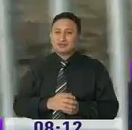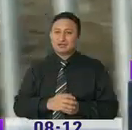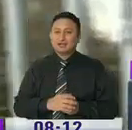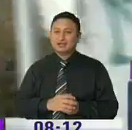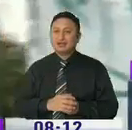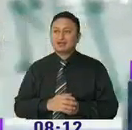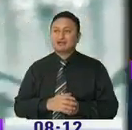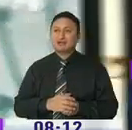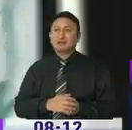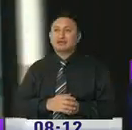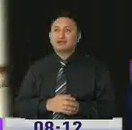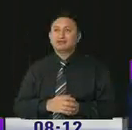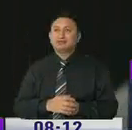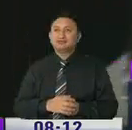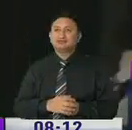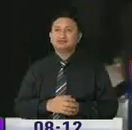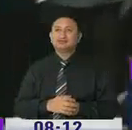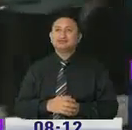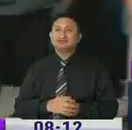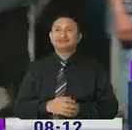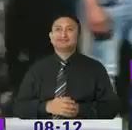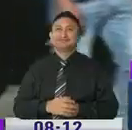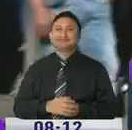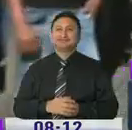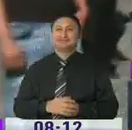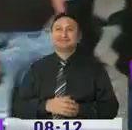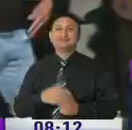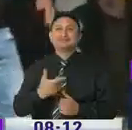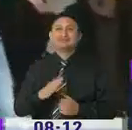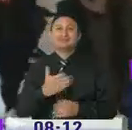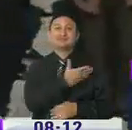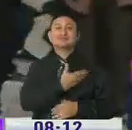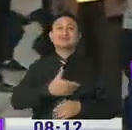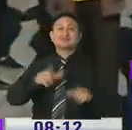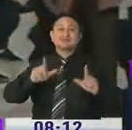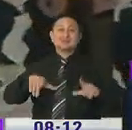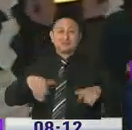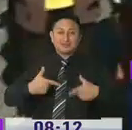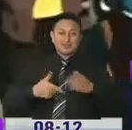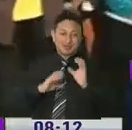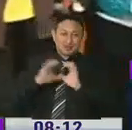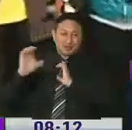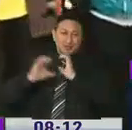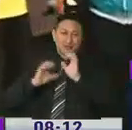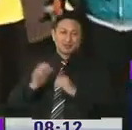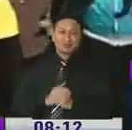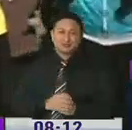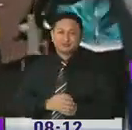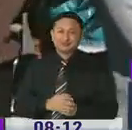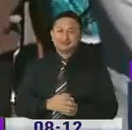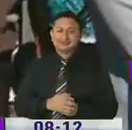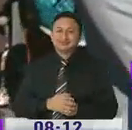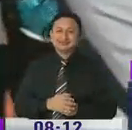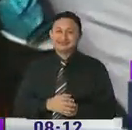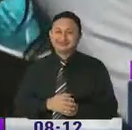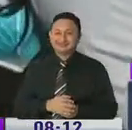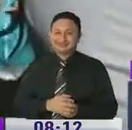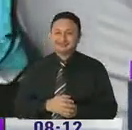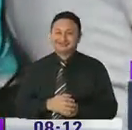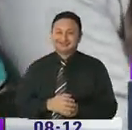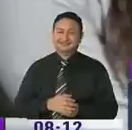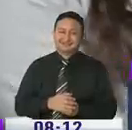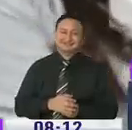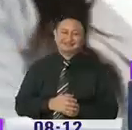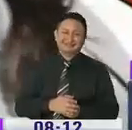su intermedio pues llegar a la vista y oídos del señor presidente Lenín Moreno para que por favor necesitamos agilidad con esta cuestión,